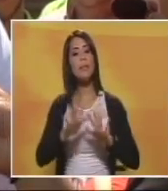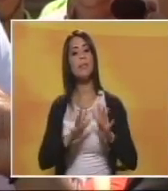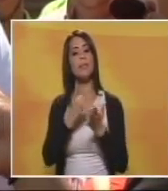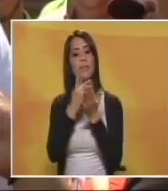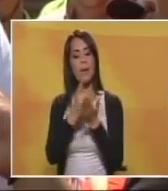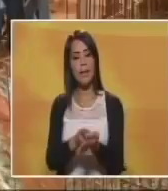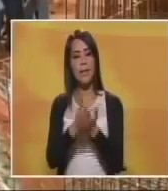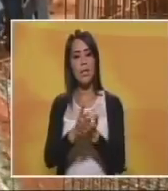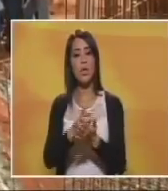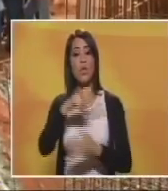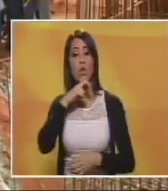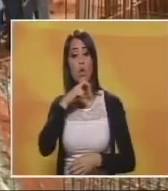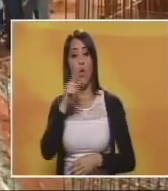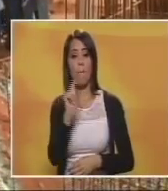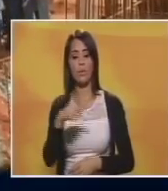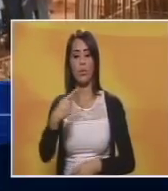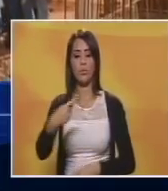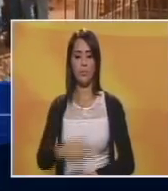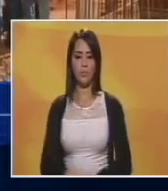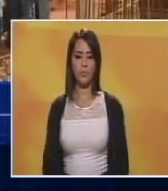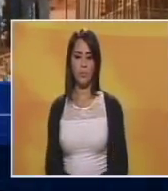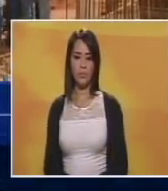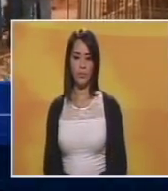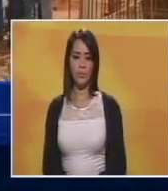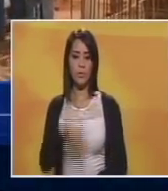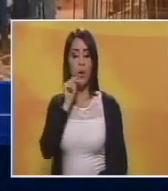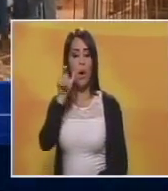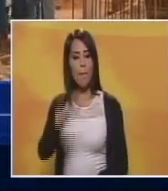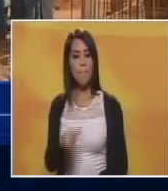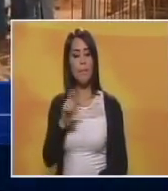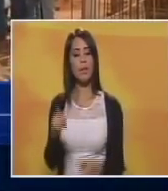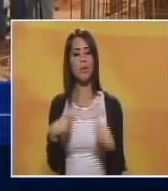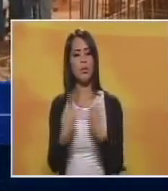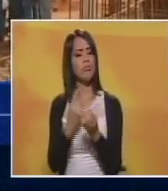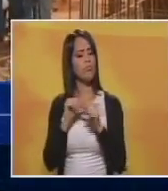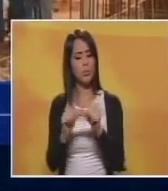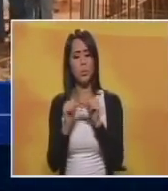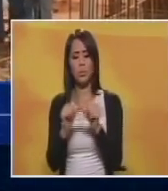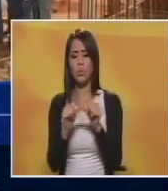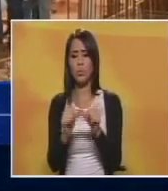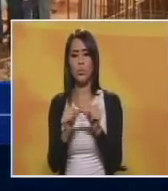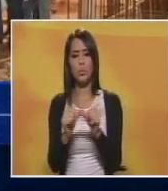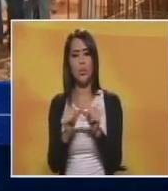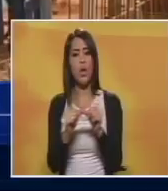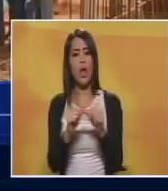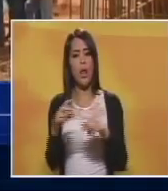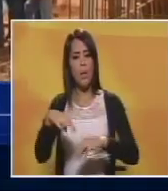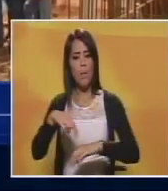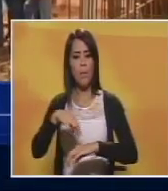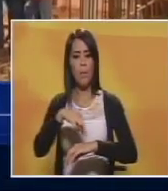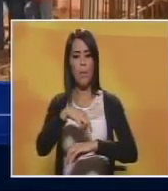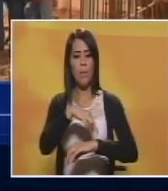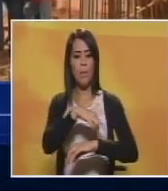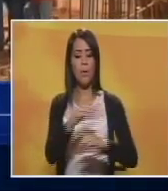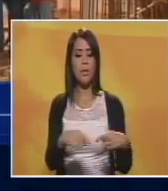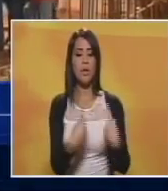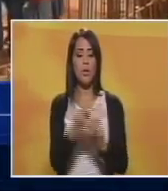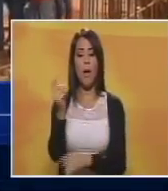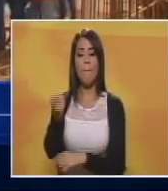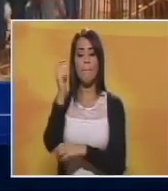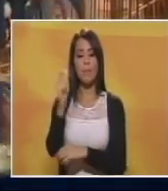de oro mensual. El titular de la cartera de Minería Ecológica aseguró que continuarán realizando este tipo de recorrido en las minas al sur de